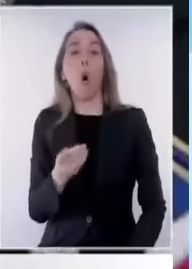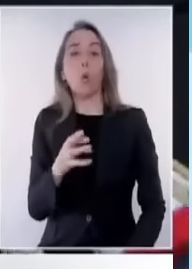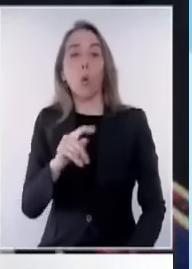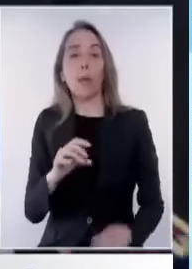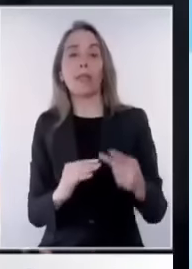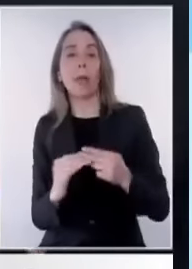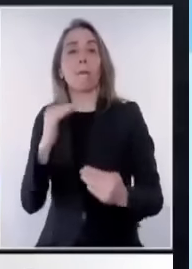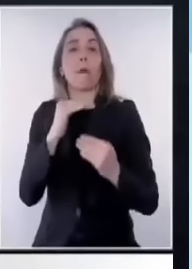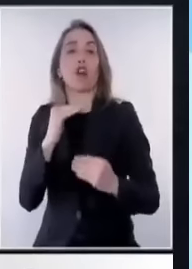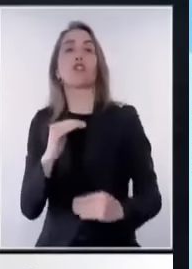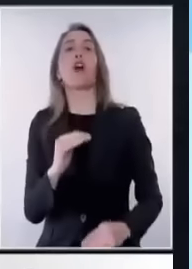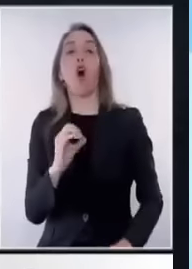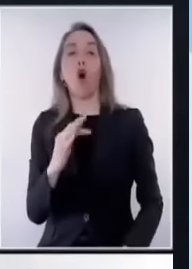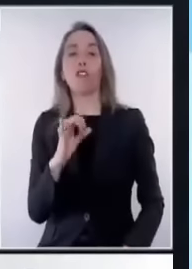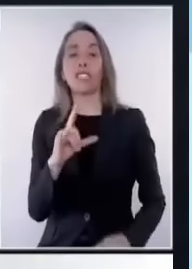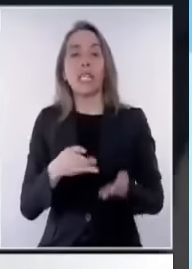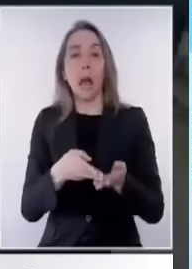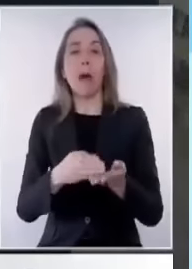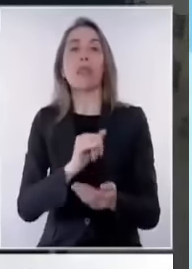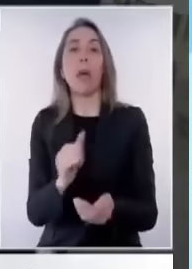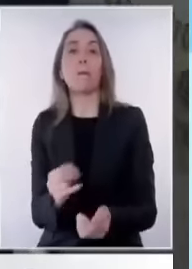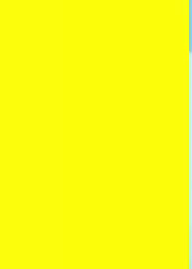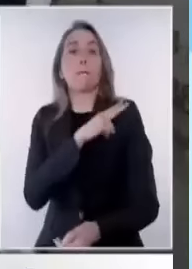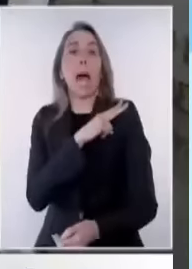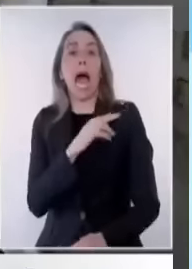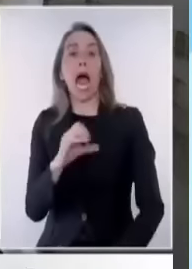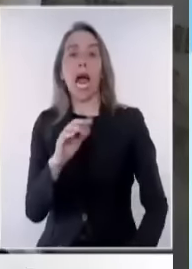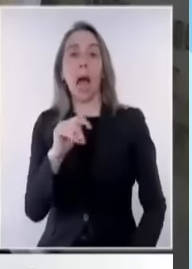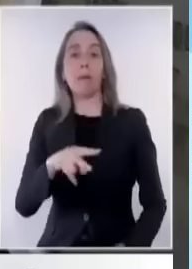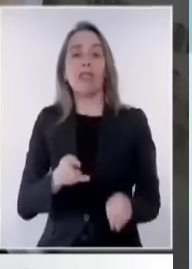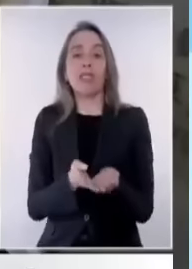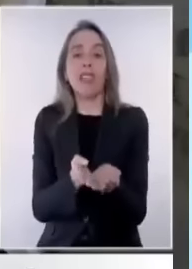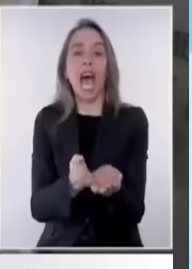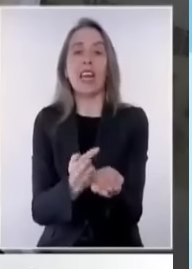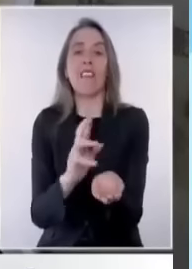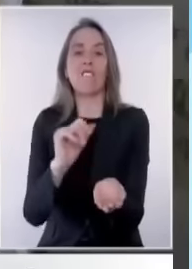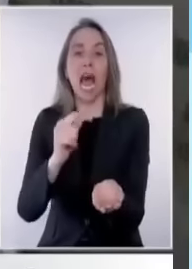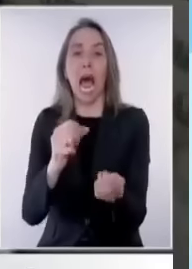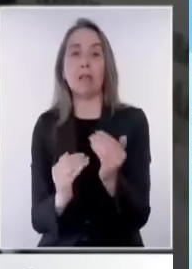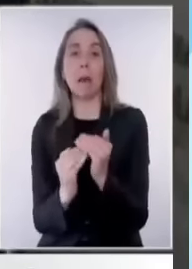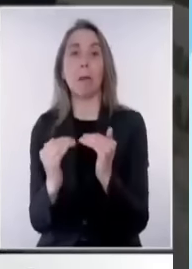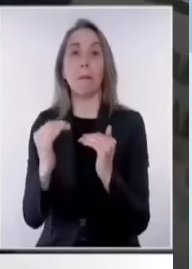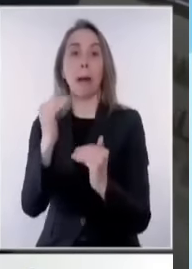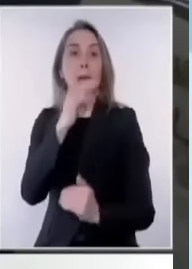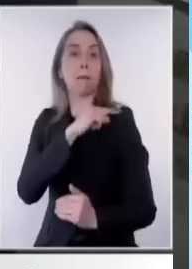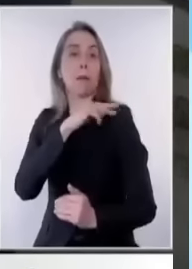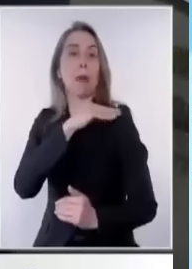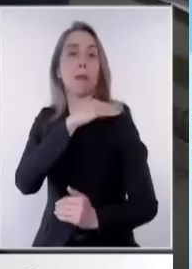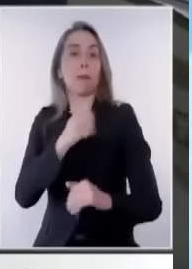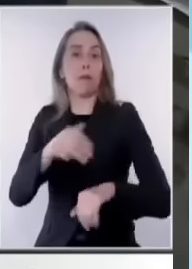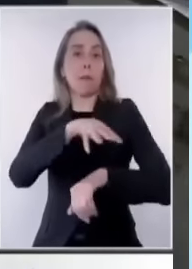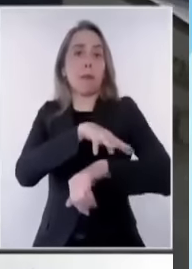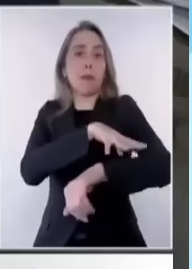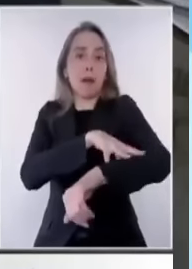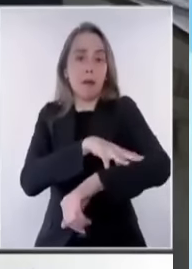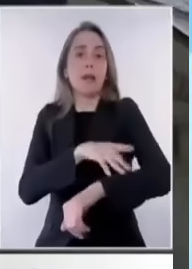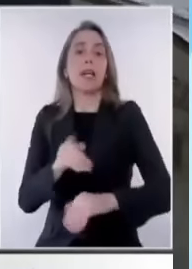pasó a ser, llegó a capitán de navío, al llegar a capitán de fragata, después lo ascendieron a capitán de